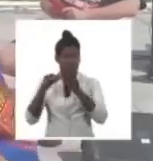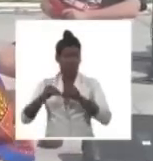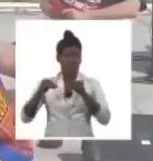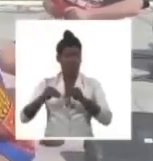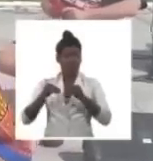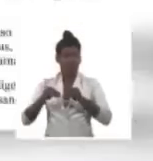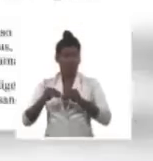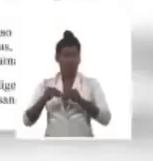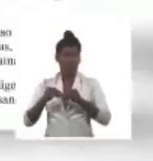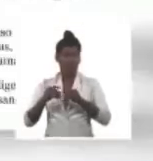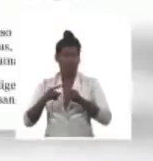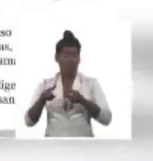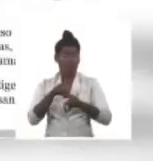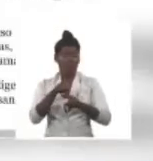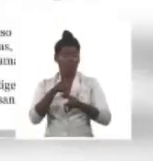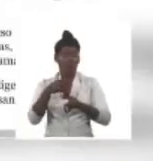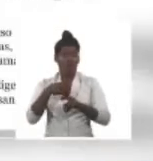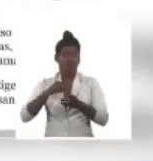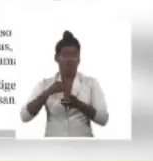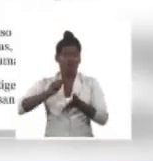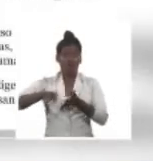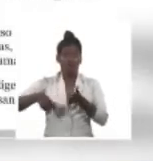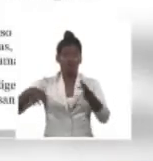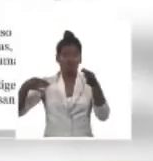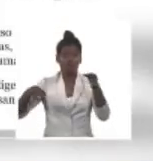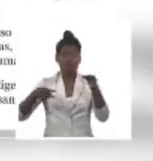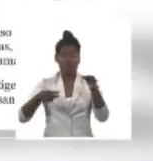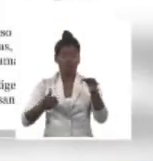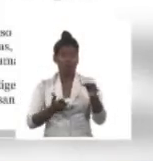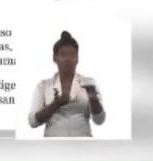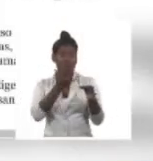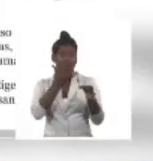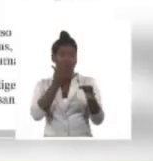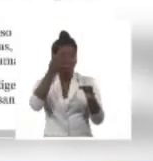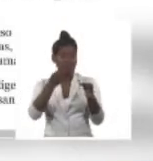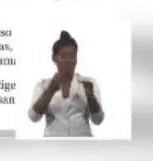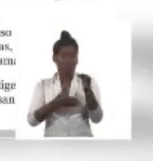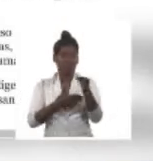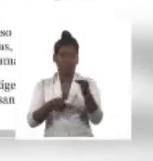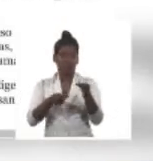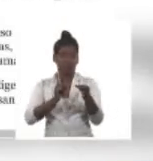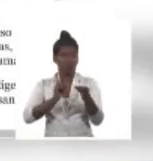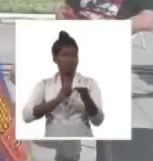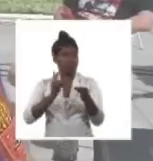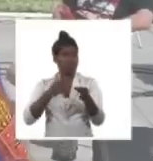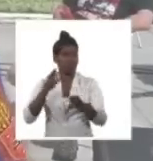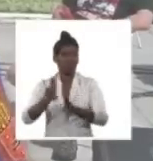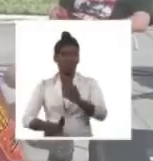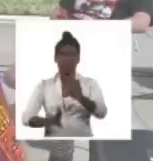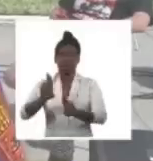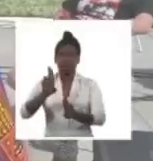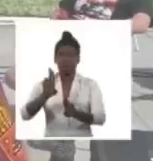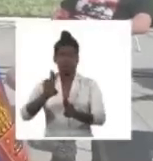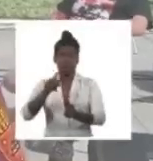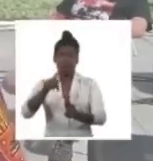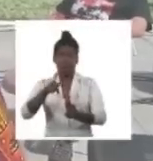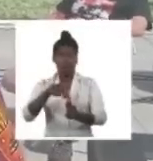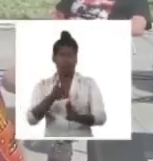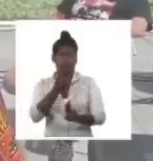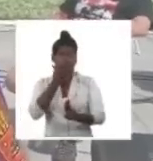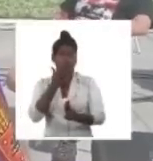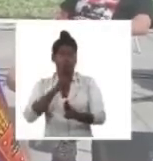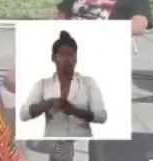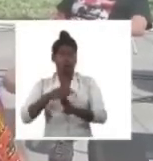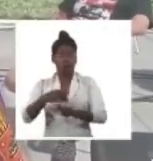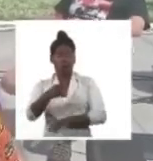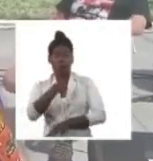ellos, de Cuba, Nicaragua y Venezuela. Al imponer esas exigencias mentirosas y viles,